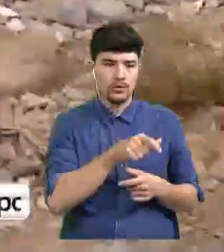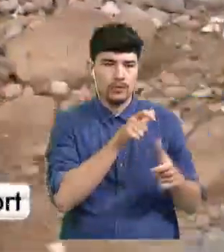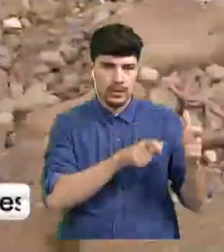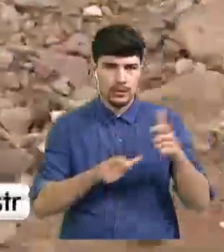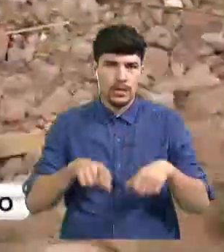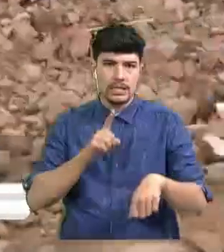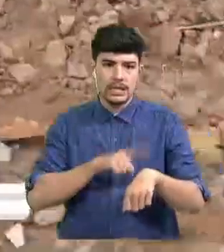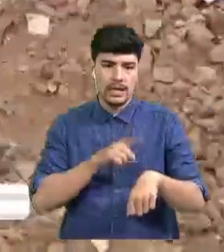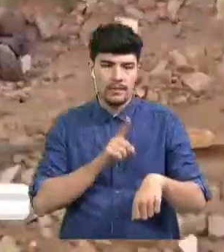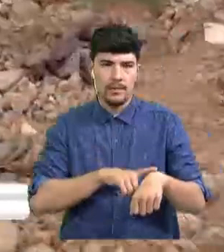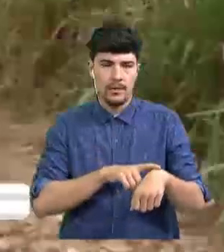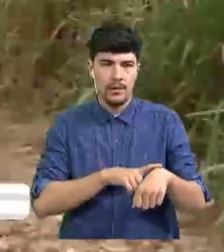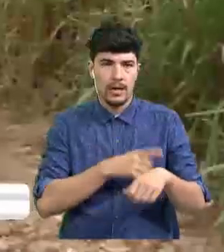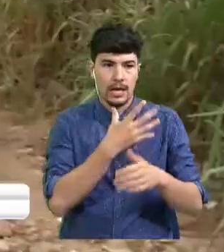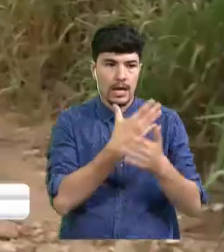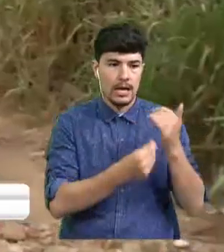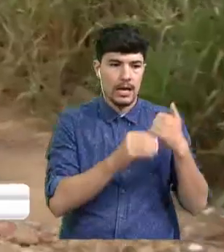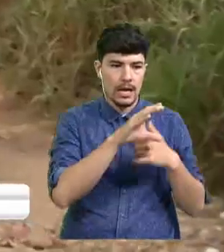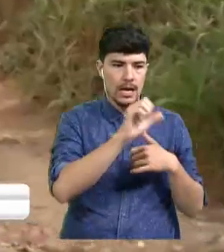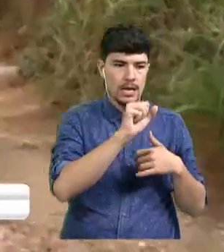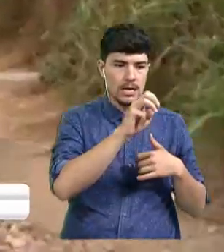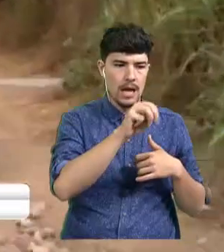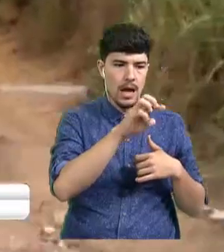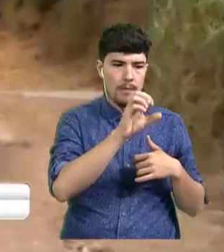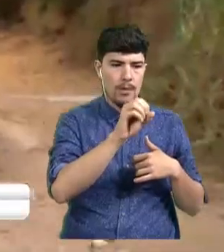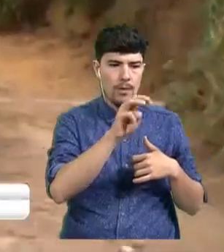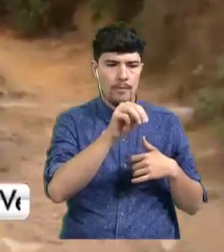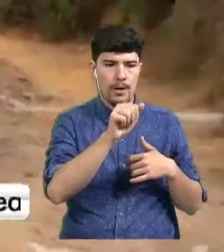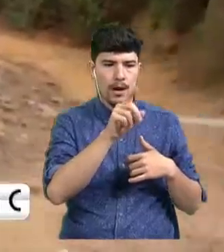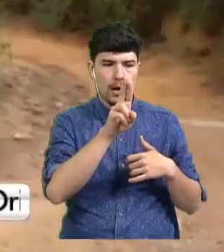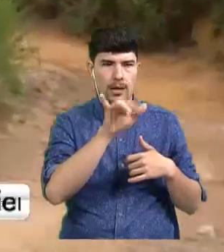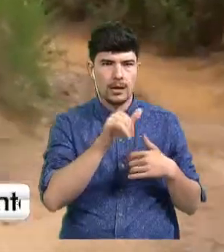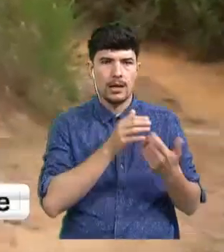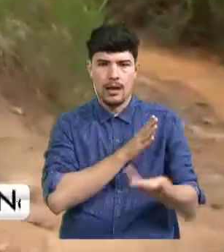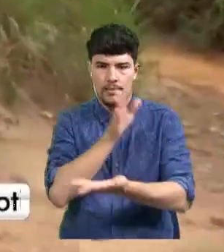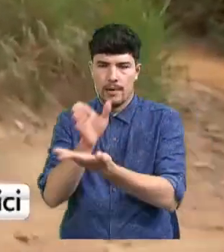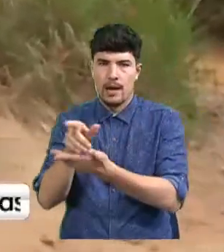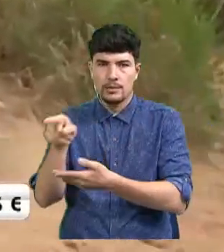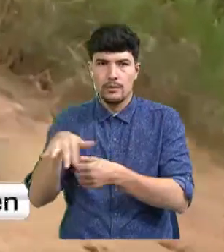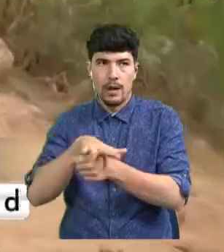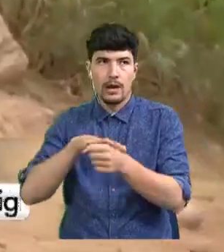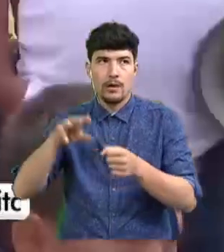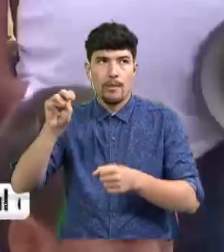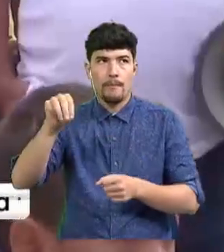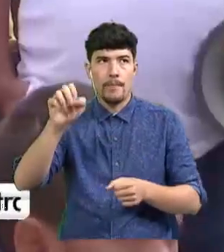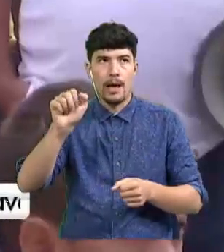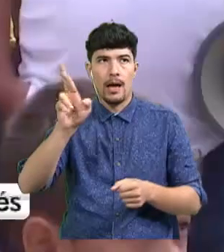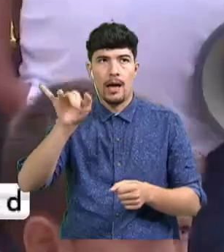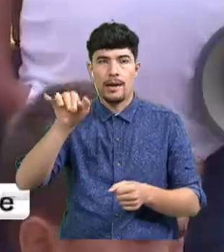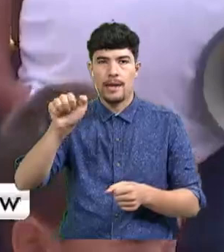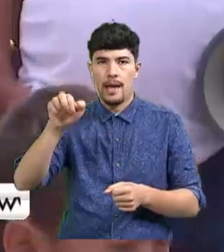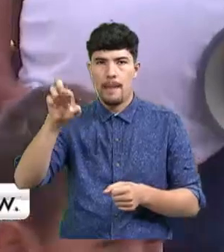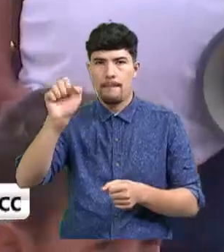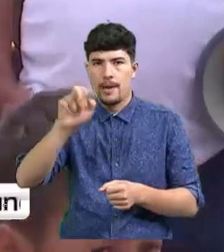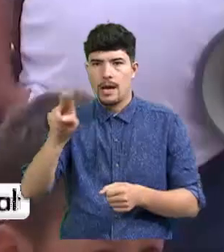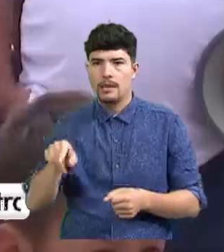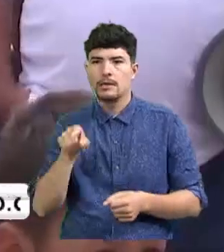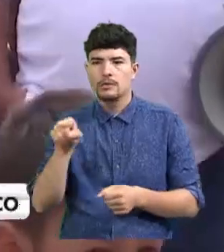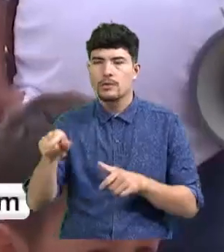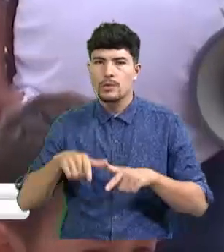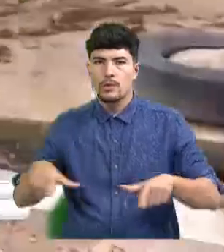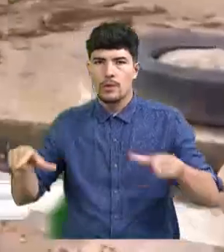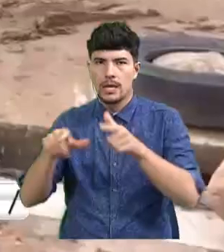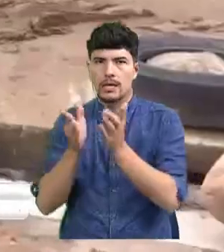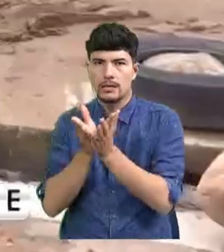de poder salir de Campo Madrid de forma rápida a el barrio María Paz, que es en el sitio donde estudian los niños